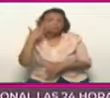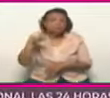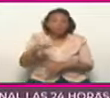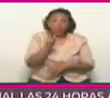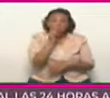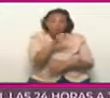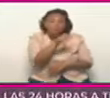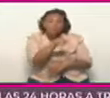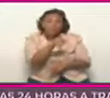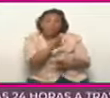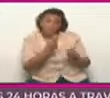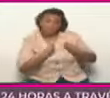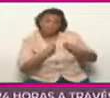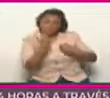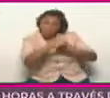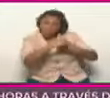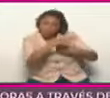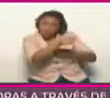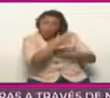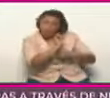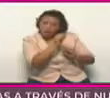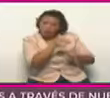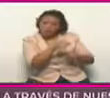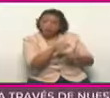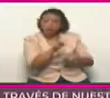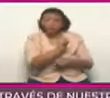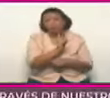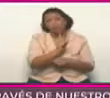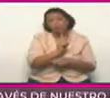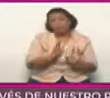Sí. Ah. Mi papá de